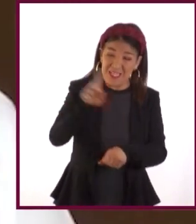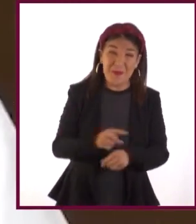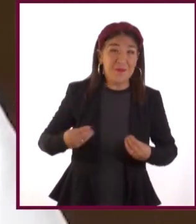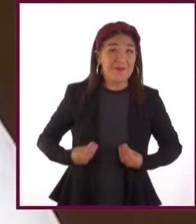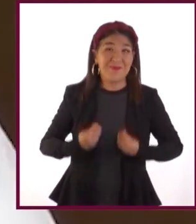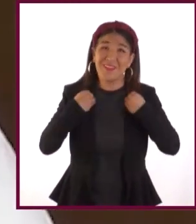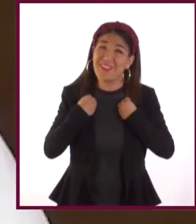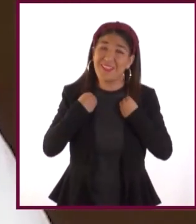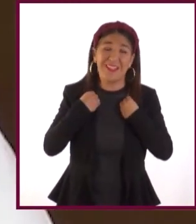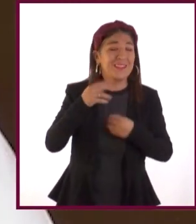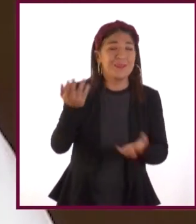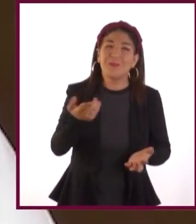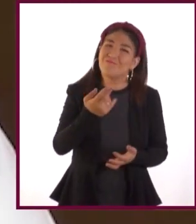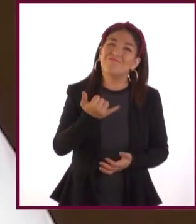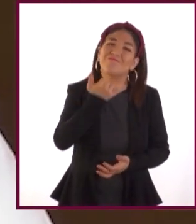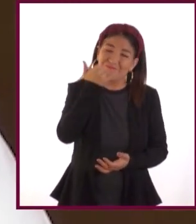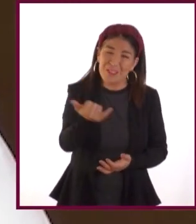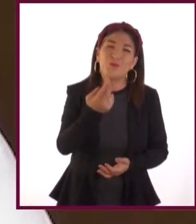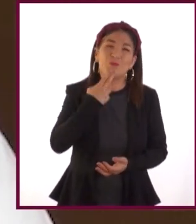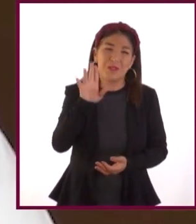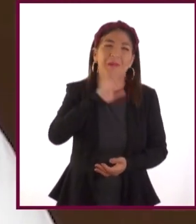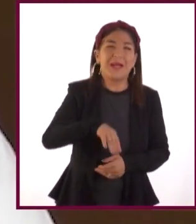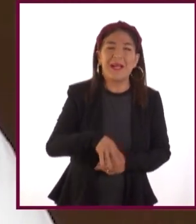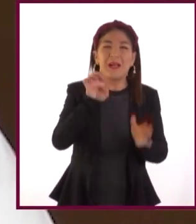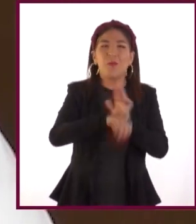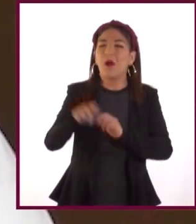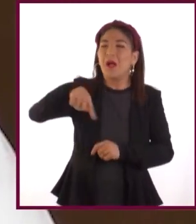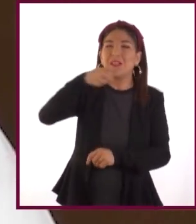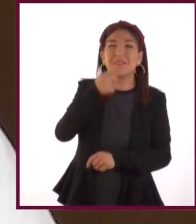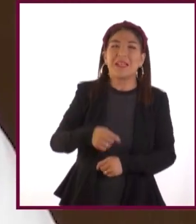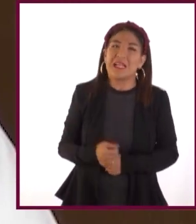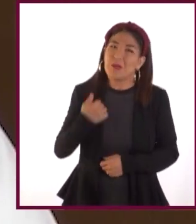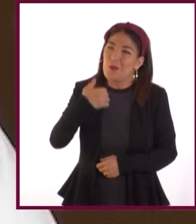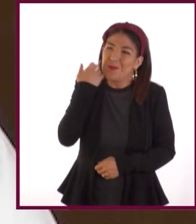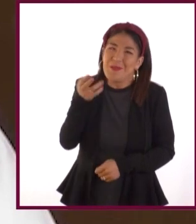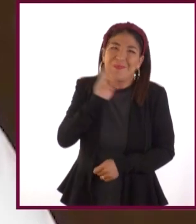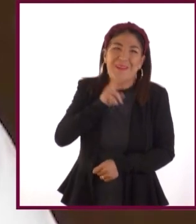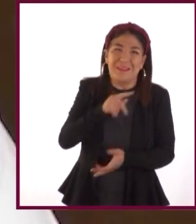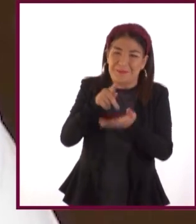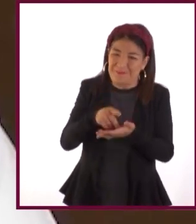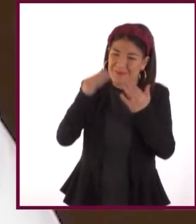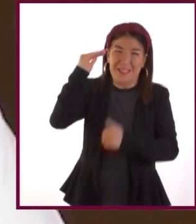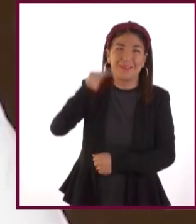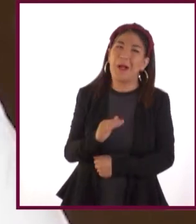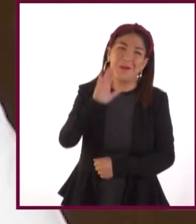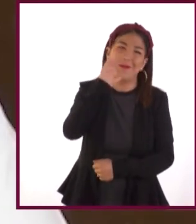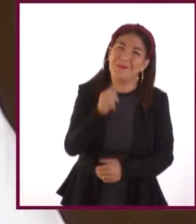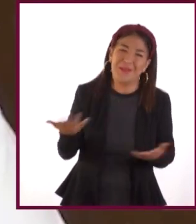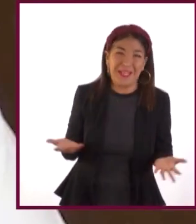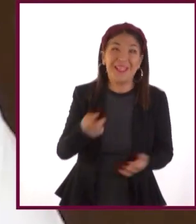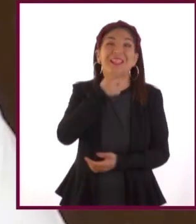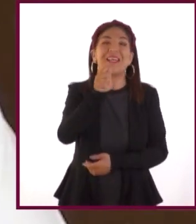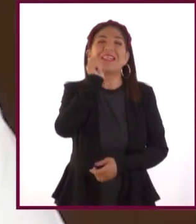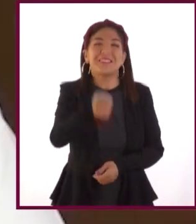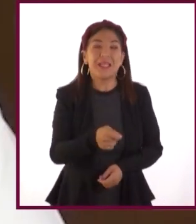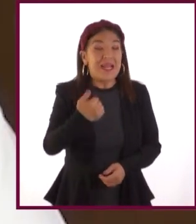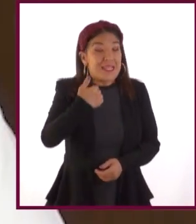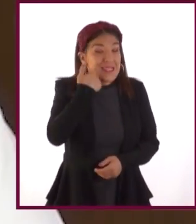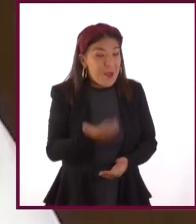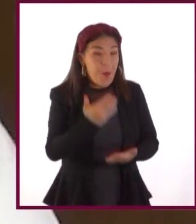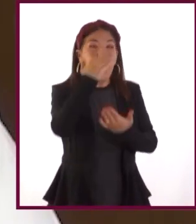¿Conoce algún ejemplo en el que se hayan aplicado mal estos conceptos y no sé qué consecuencias pudo haber tenido?